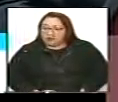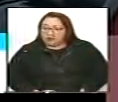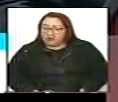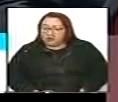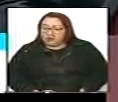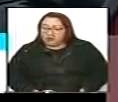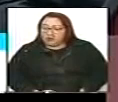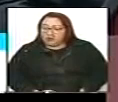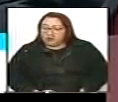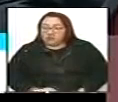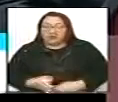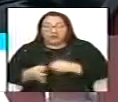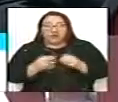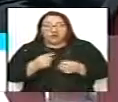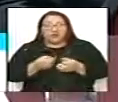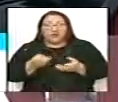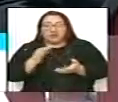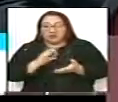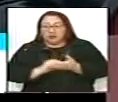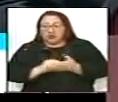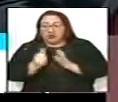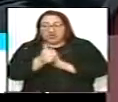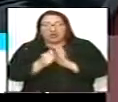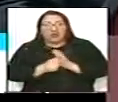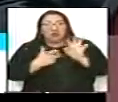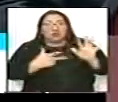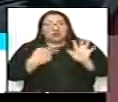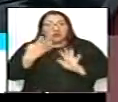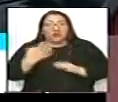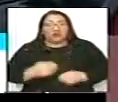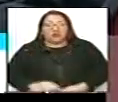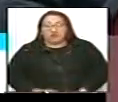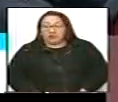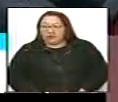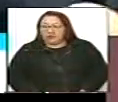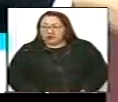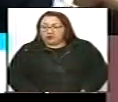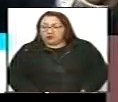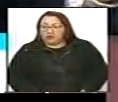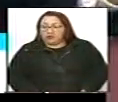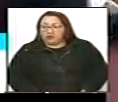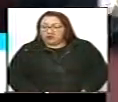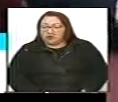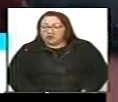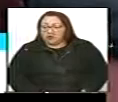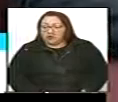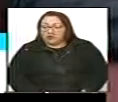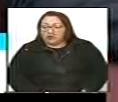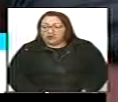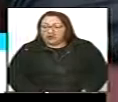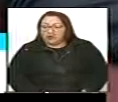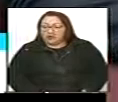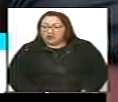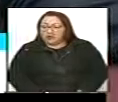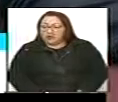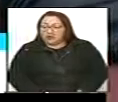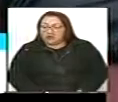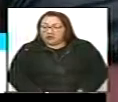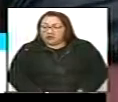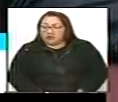aquí de manera reiterada, ¿no? Artículo 89, inciso M.